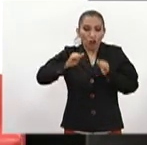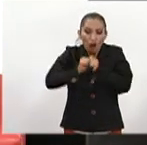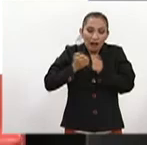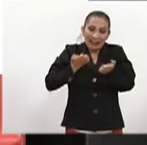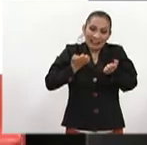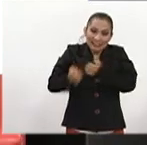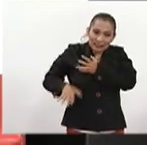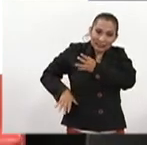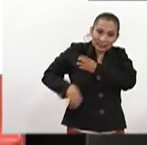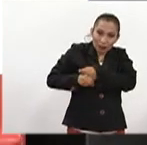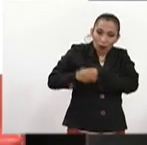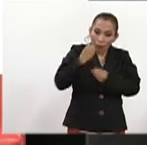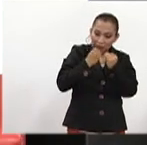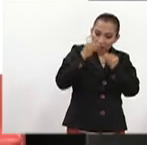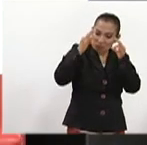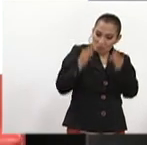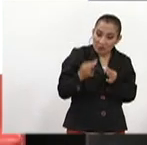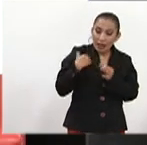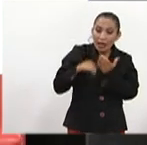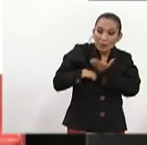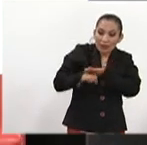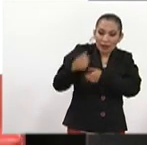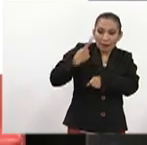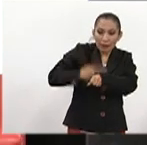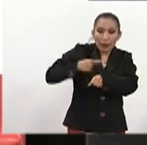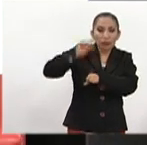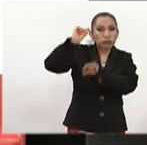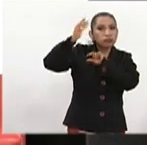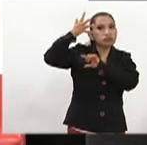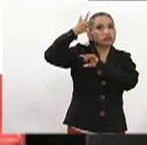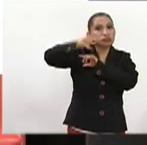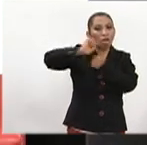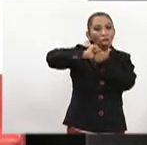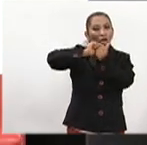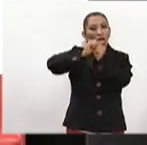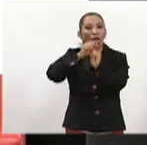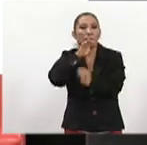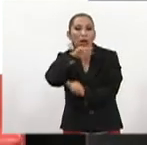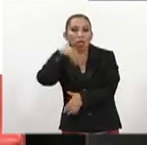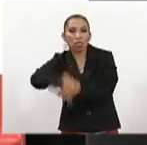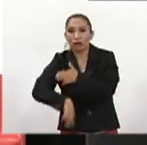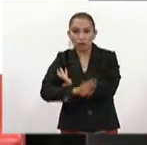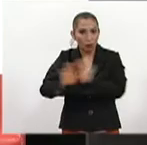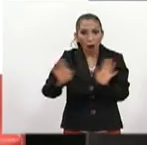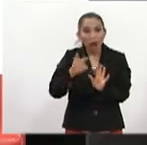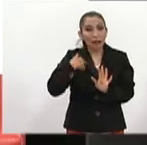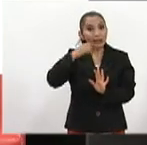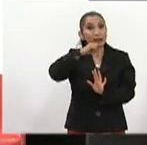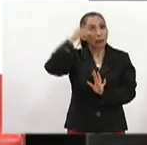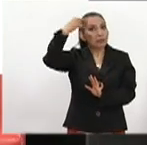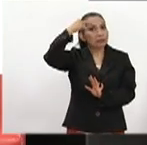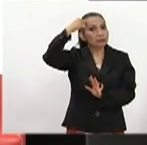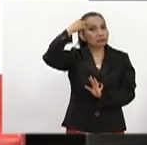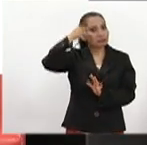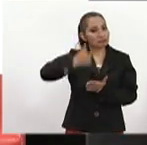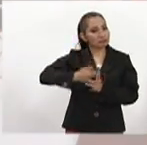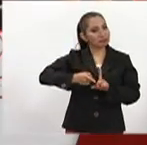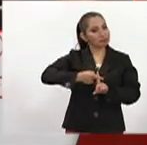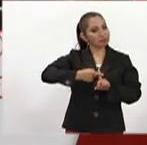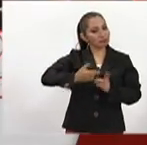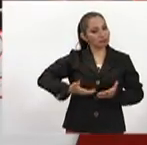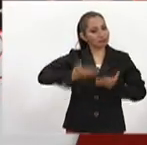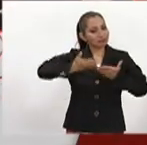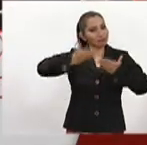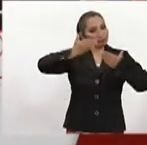actividad física, previene todo tipo de enfermedades crónico-degenerativas. Y además también a nivel emocional, es un